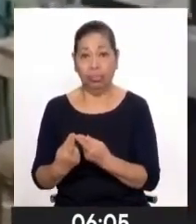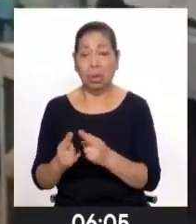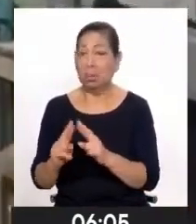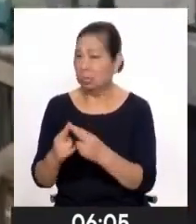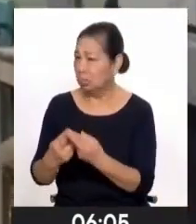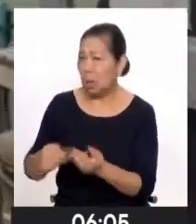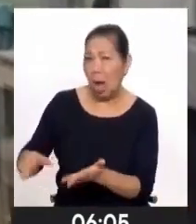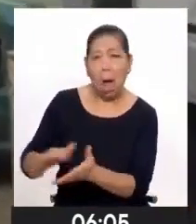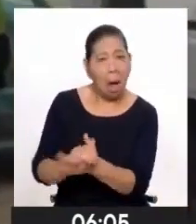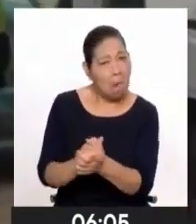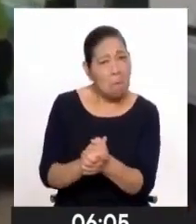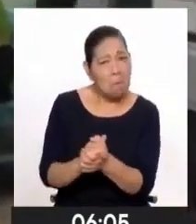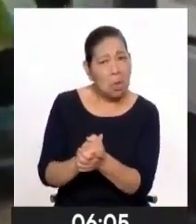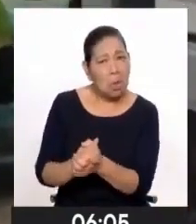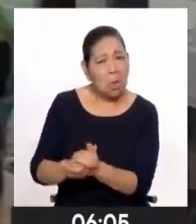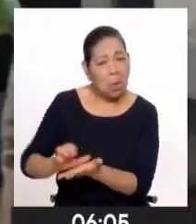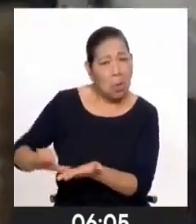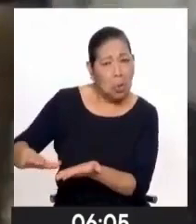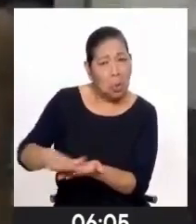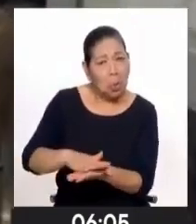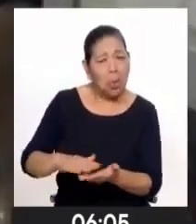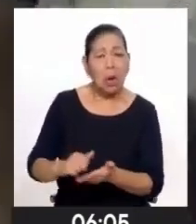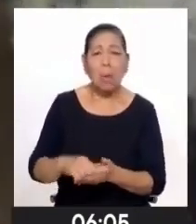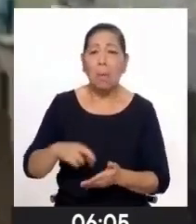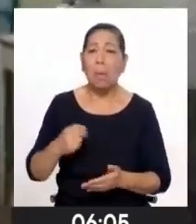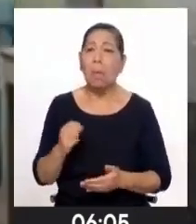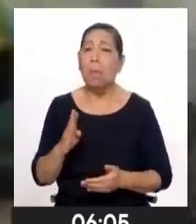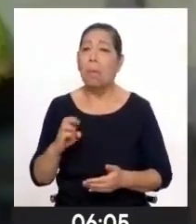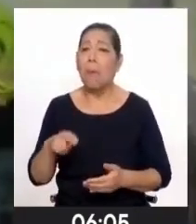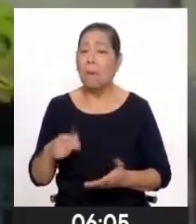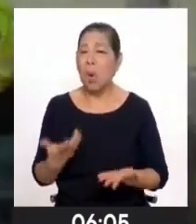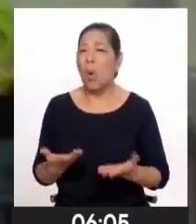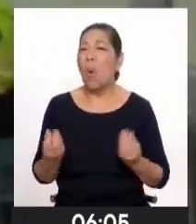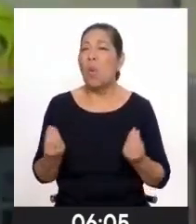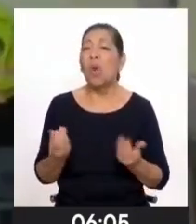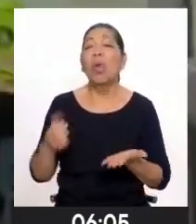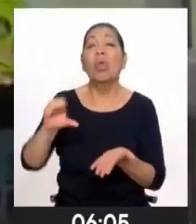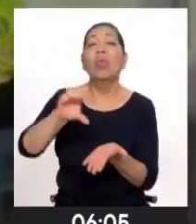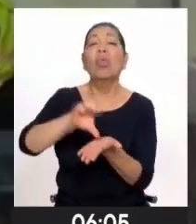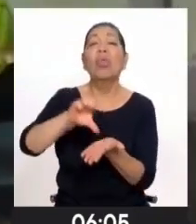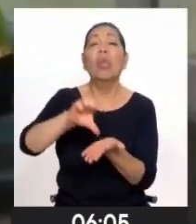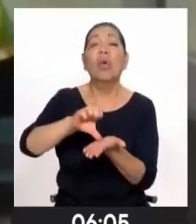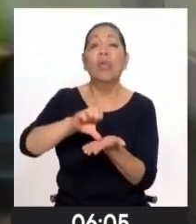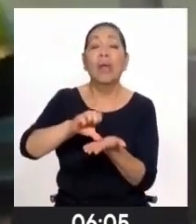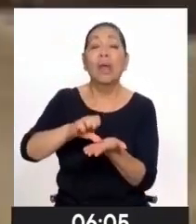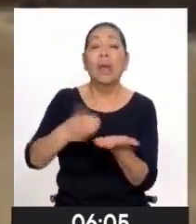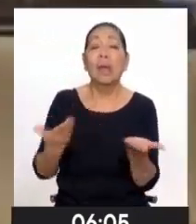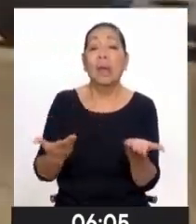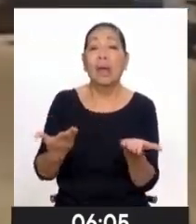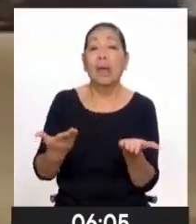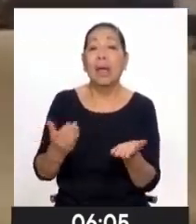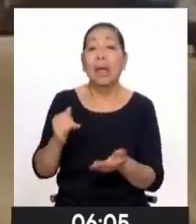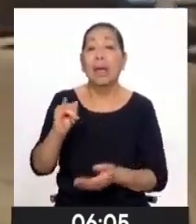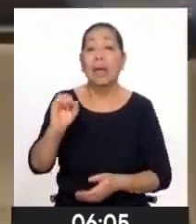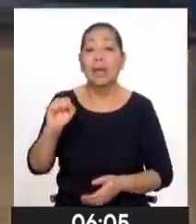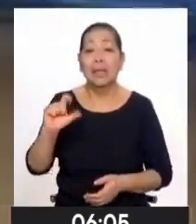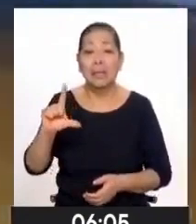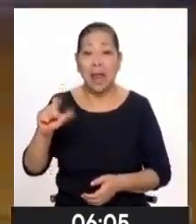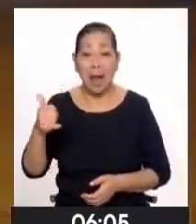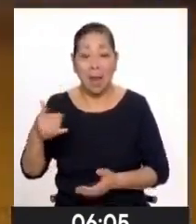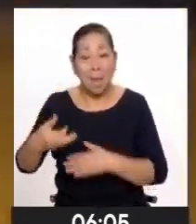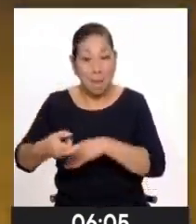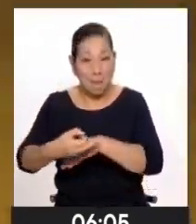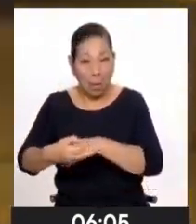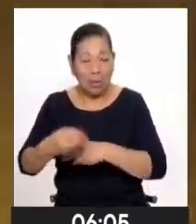el legislador de fuerza popular perdió la vida en el distrito de punta de bombón tras sufrir Una descompensación Hernando guerra García